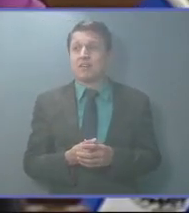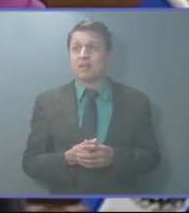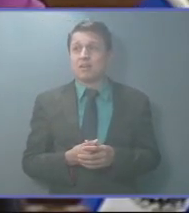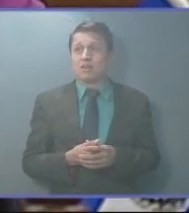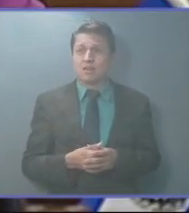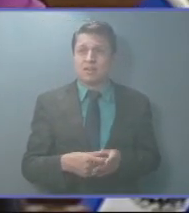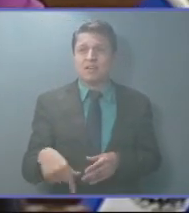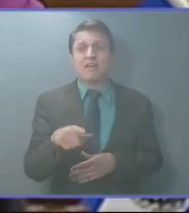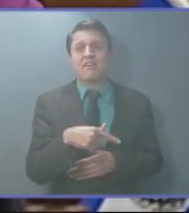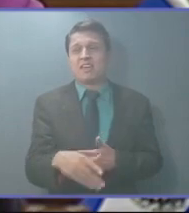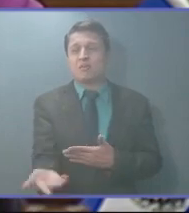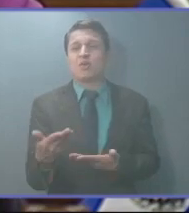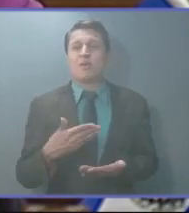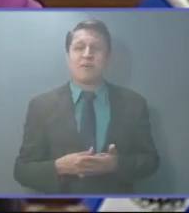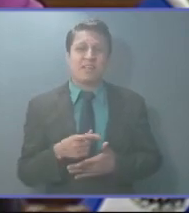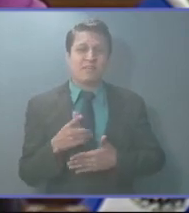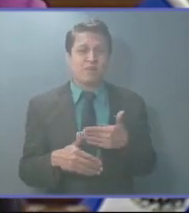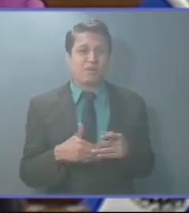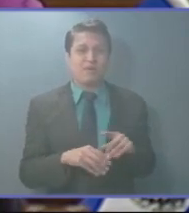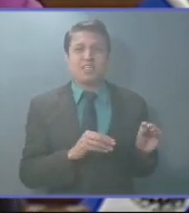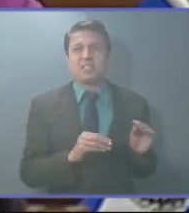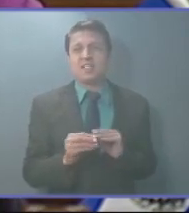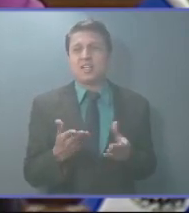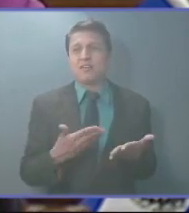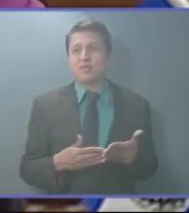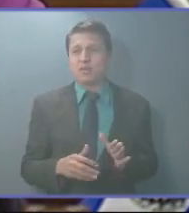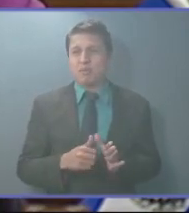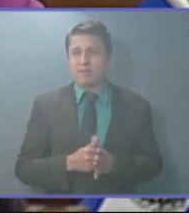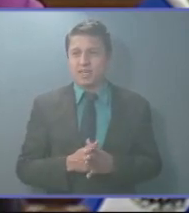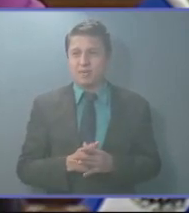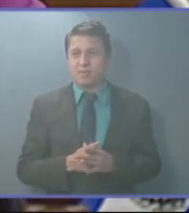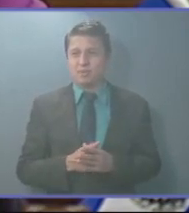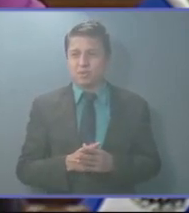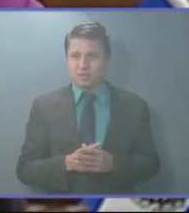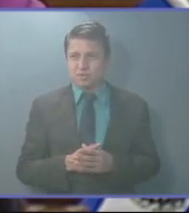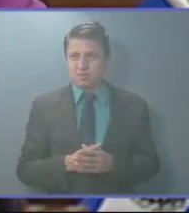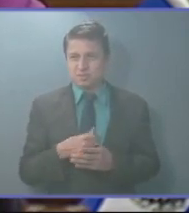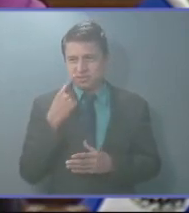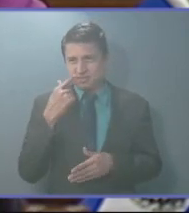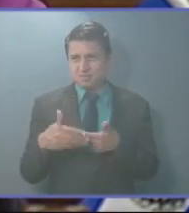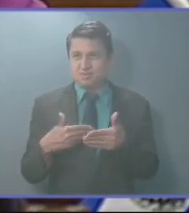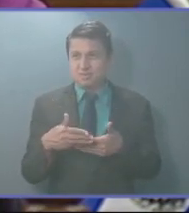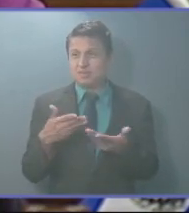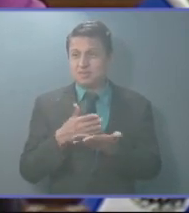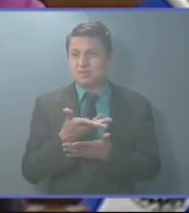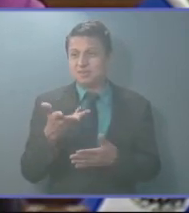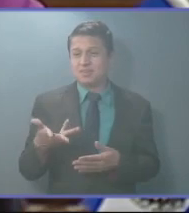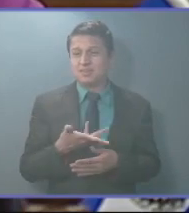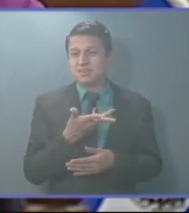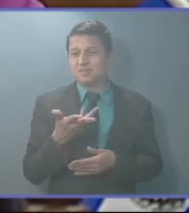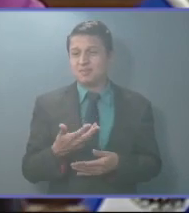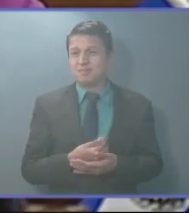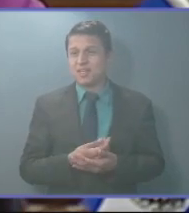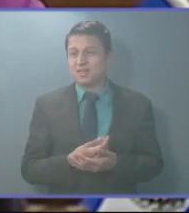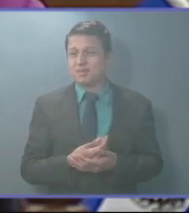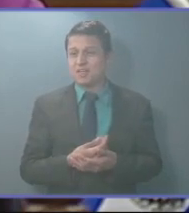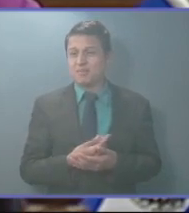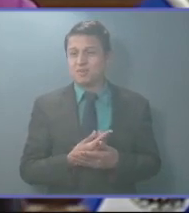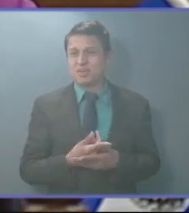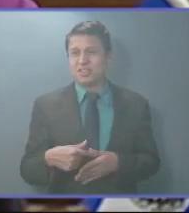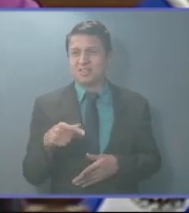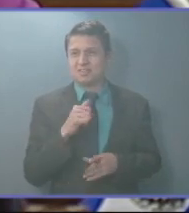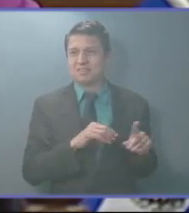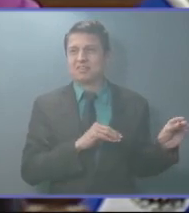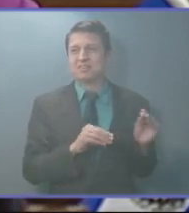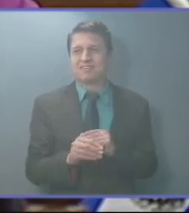pertenece a una institución muy disciplinada y hasta donde yo conozco ustedes hacen informe y reporte de toda actividad yo